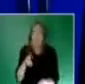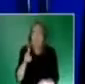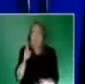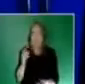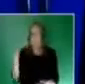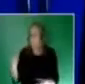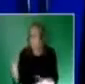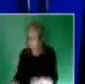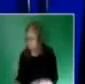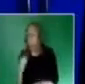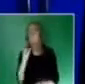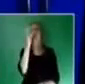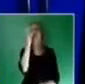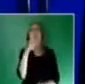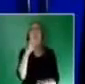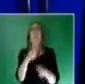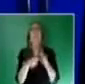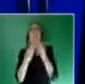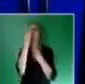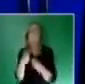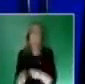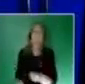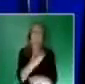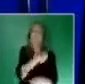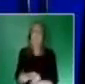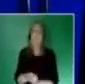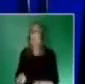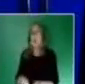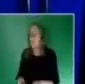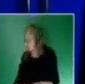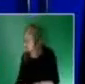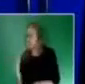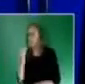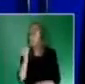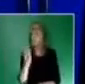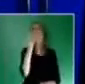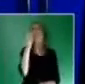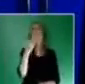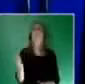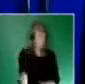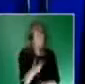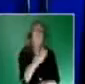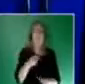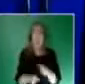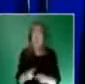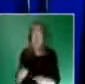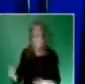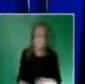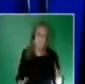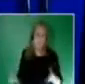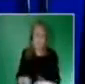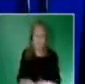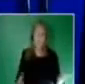están diciendo la necesidad de empezar a luchar por otra cultura no se trata de plantearnos volver